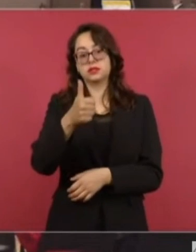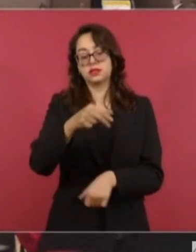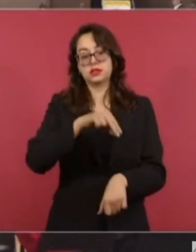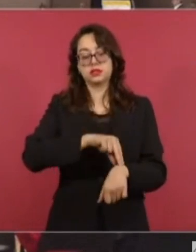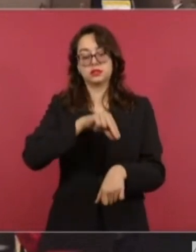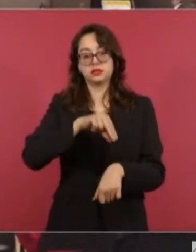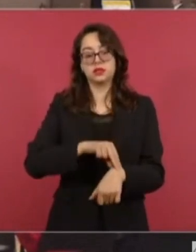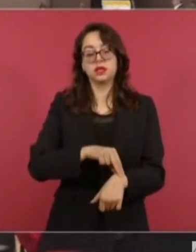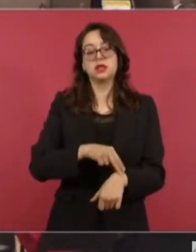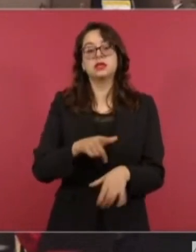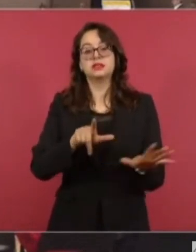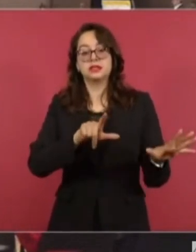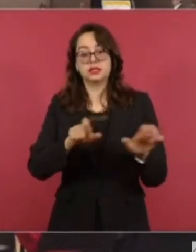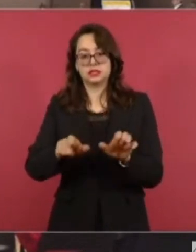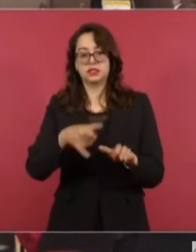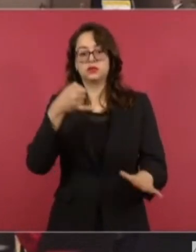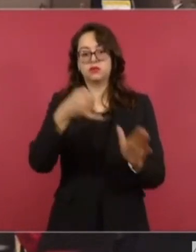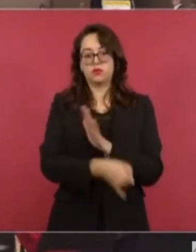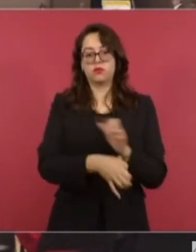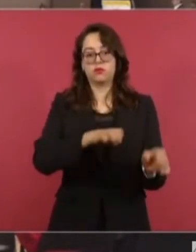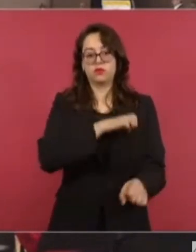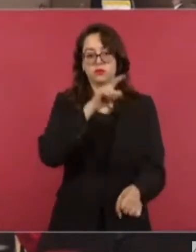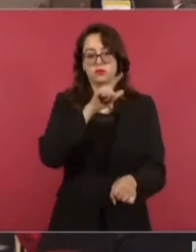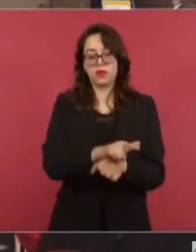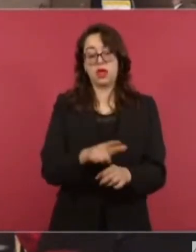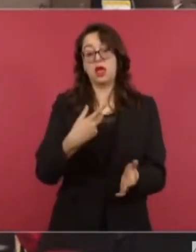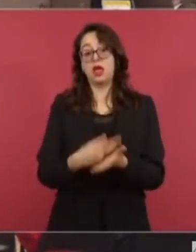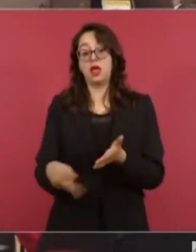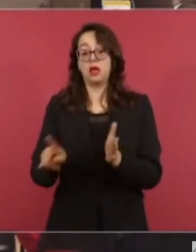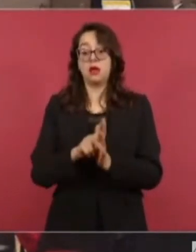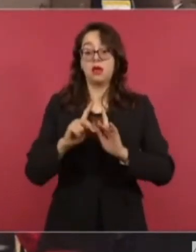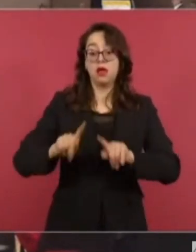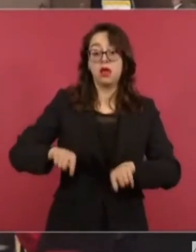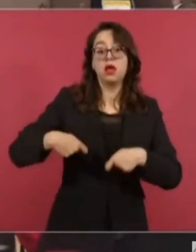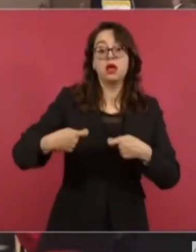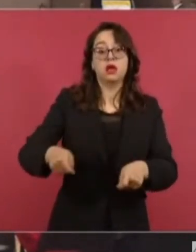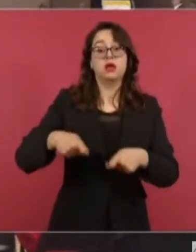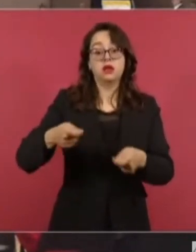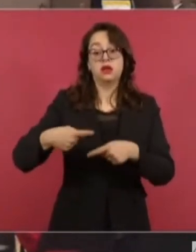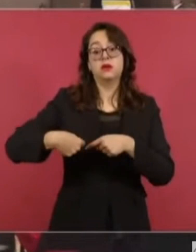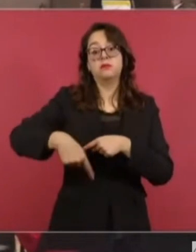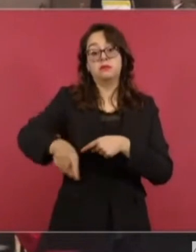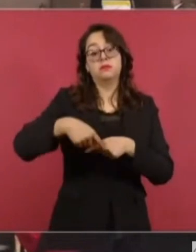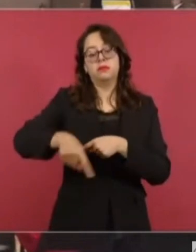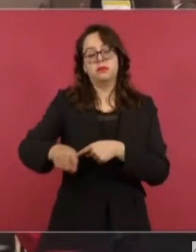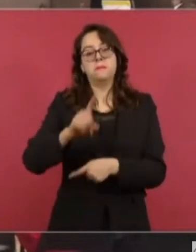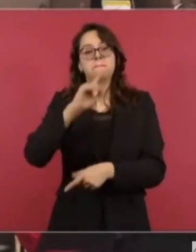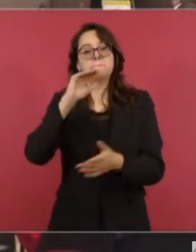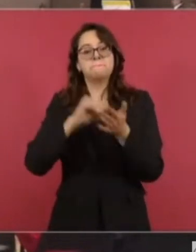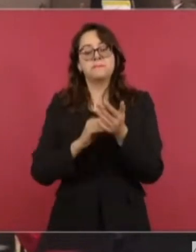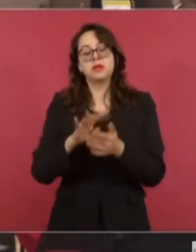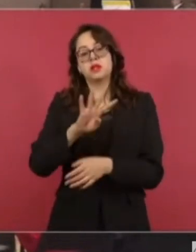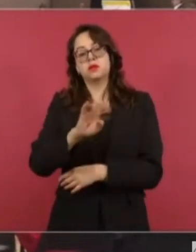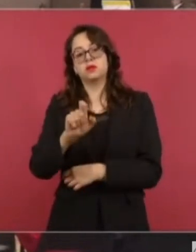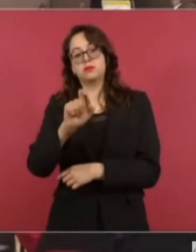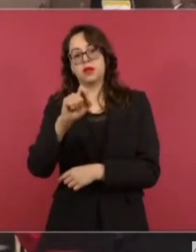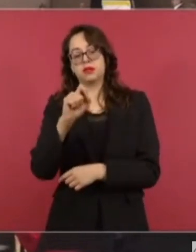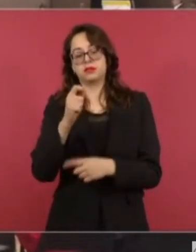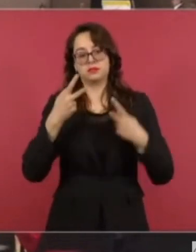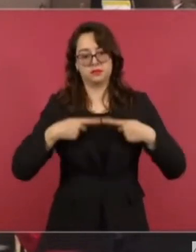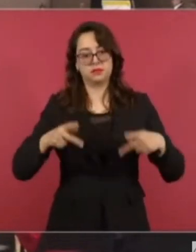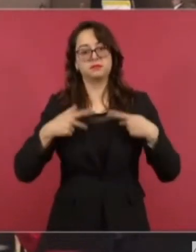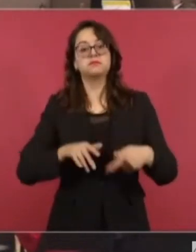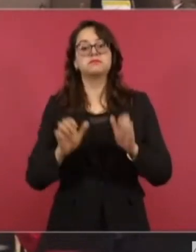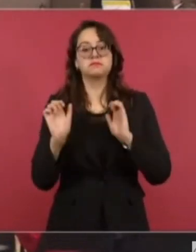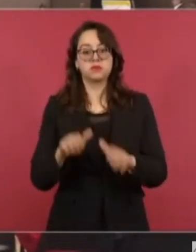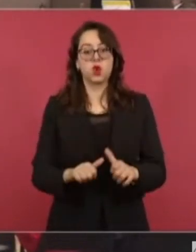son especialistas, y tenemos en el proceso de basificación para 2023 a 1,420 trabajadoras